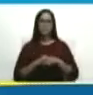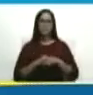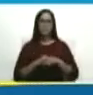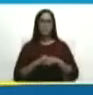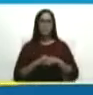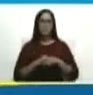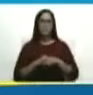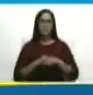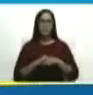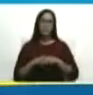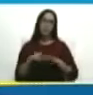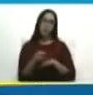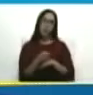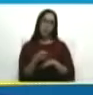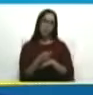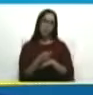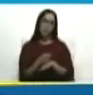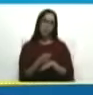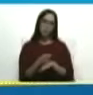de las gobernaciones.